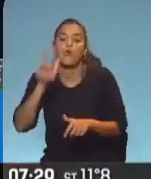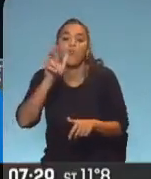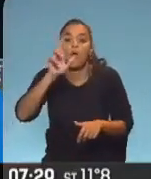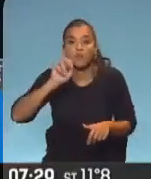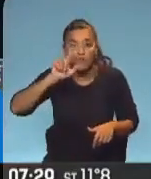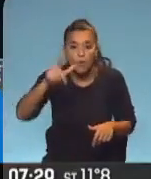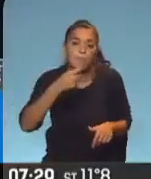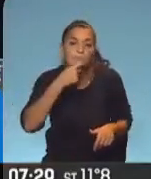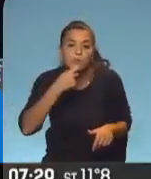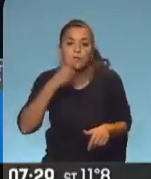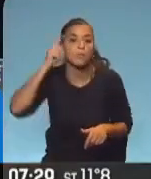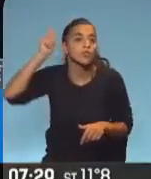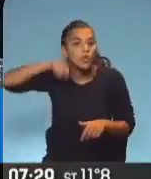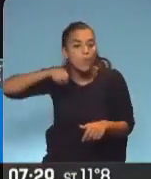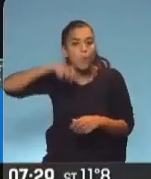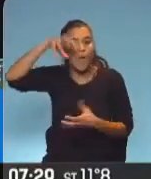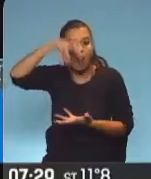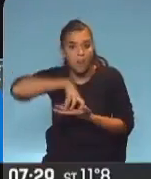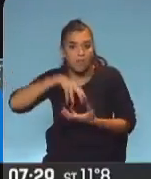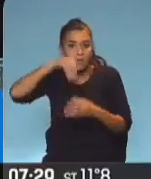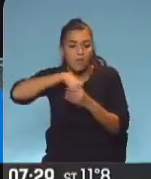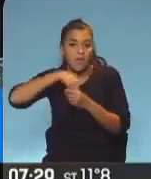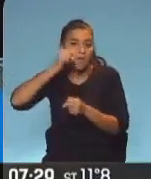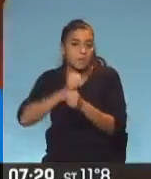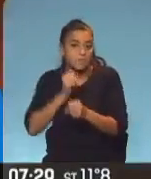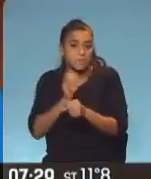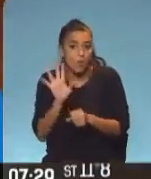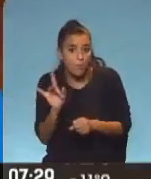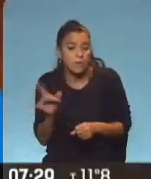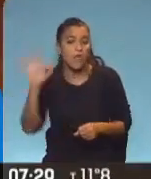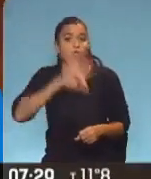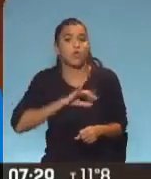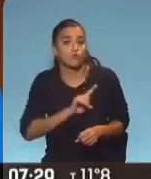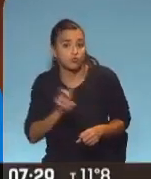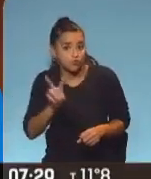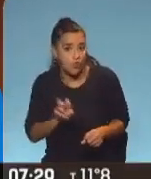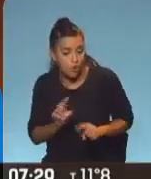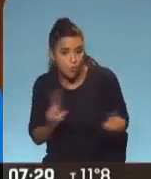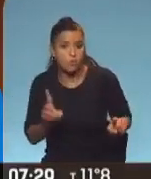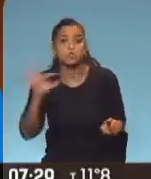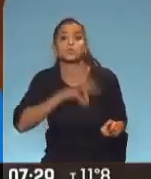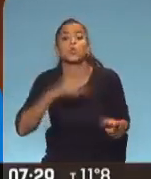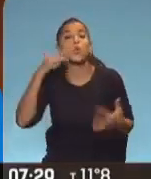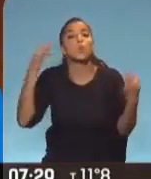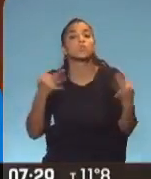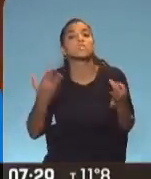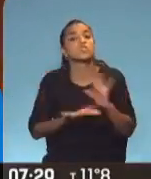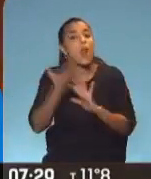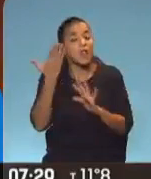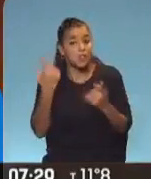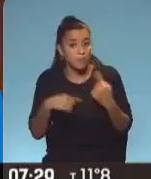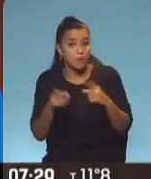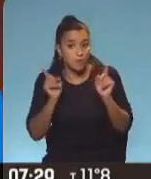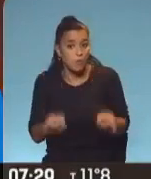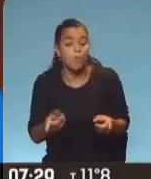por ejemplo, en un tribunal, debe ser complicado no estar cobrando, más allá de lo que hablamos siempre de los sueldos de la justicia muy altos. Sí, siempre